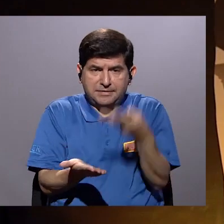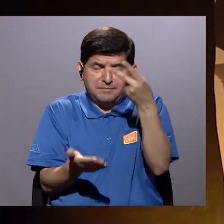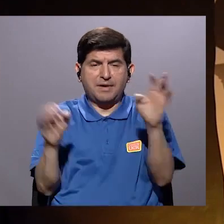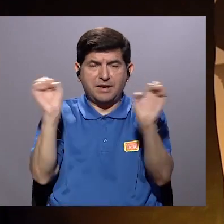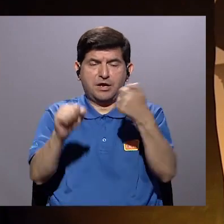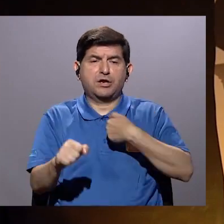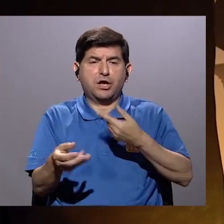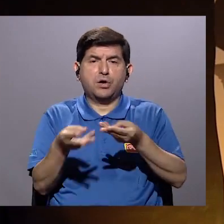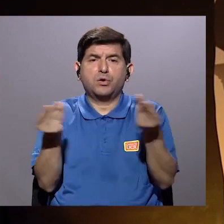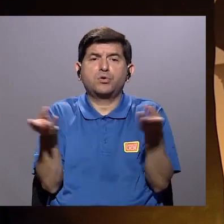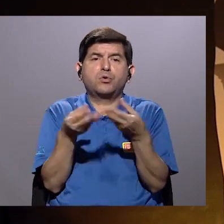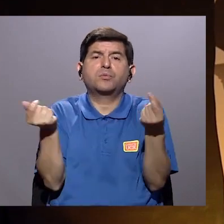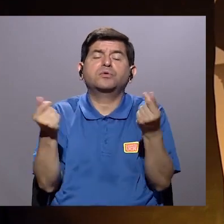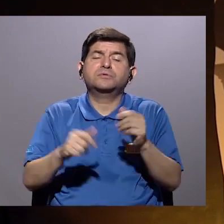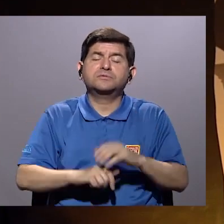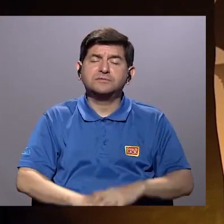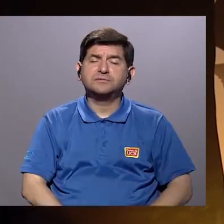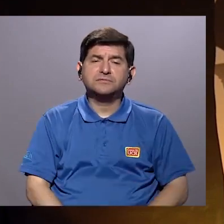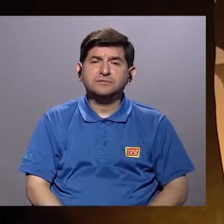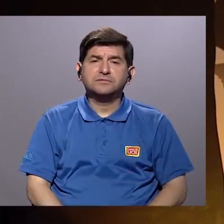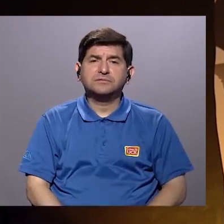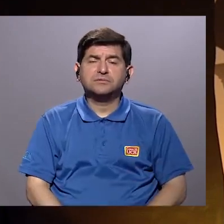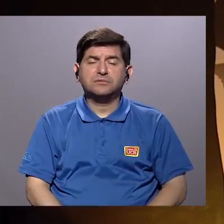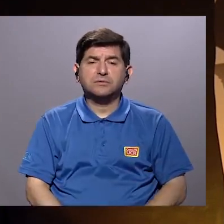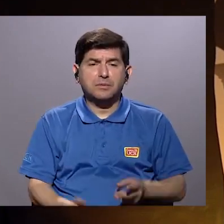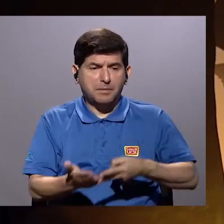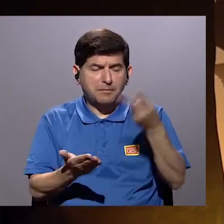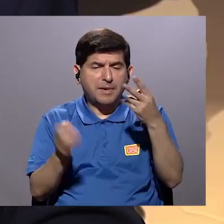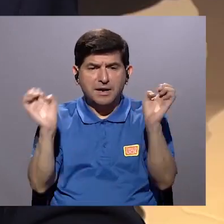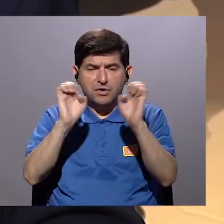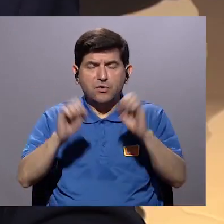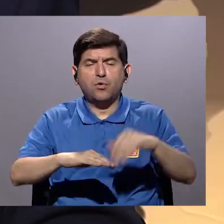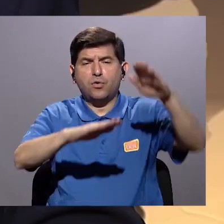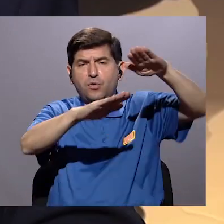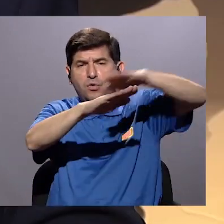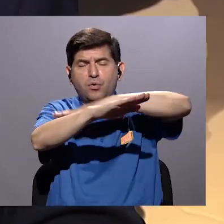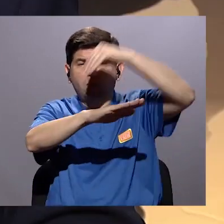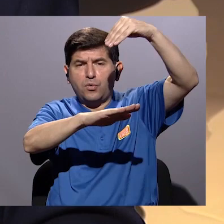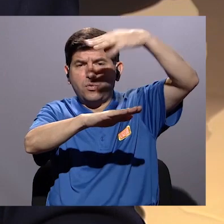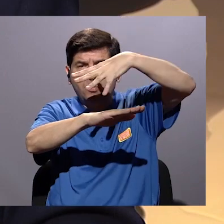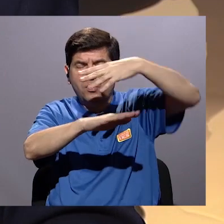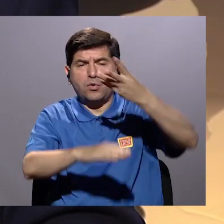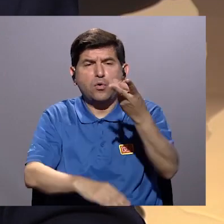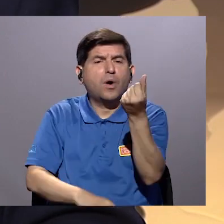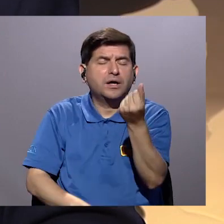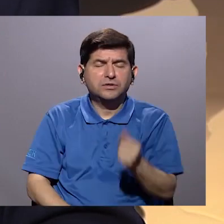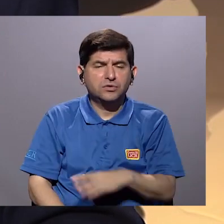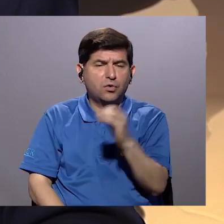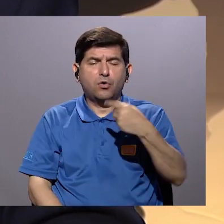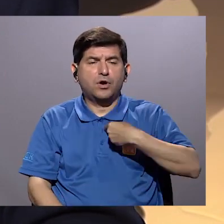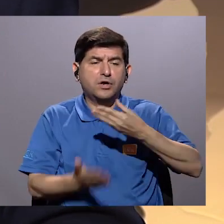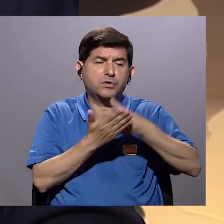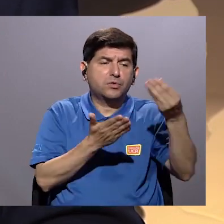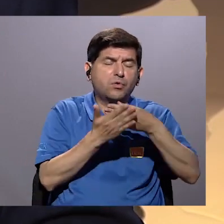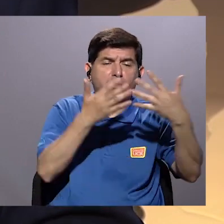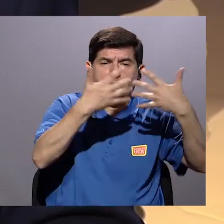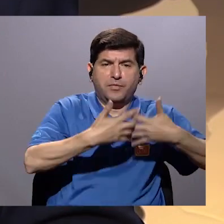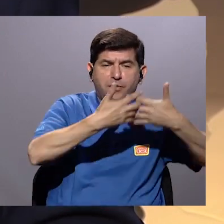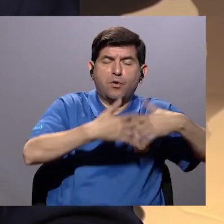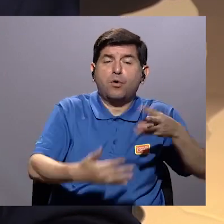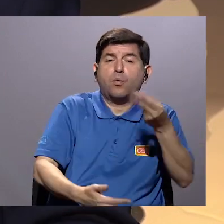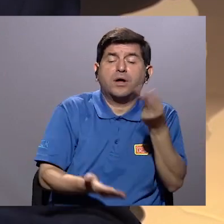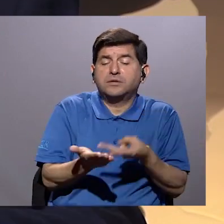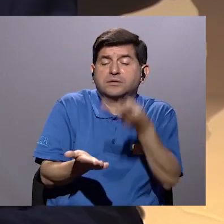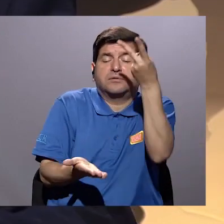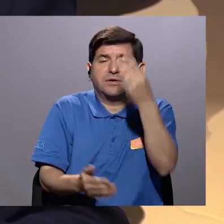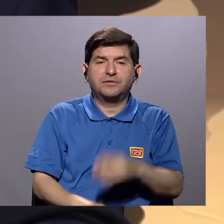produce con la batería? ¿Cuánto vale la energía que produce con el panel solar? ¿Cuánto vale la energía que le compro a la compañía eléctrica? Claro. Eso, en este caso, digamos